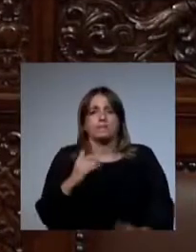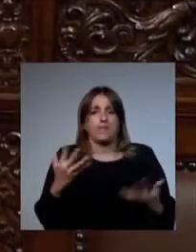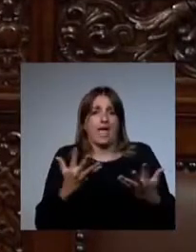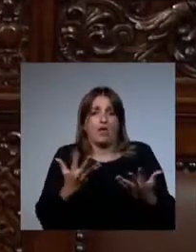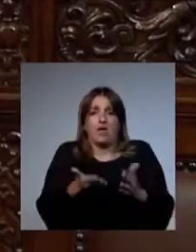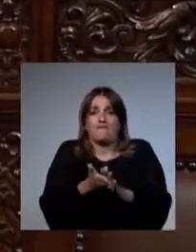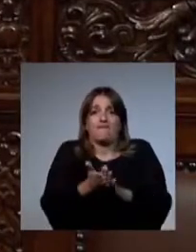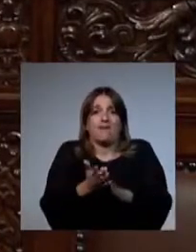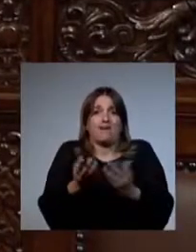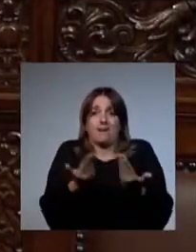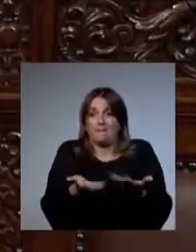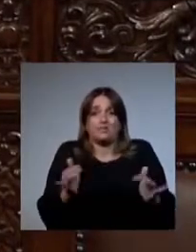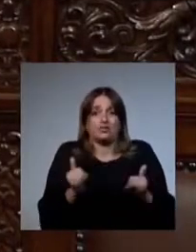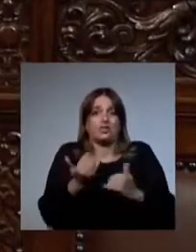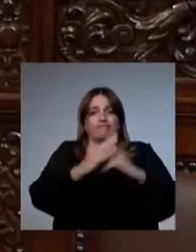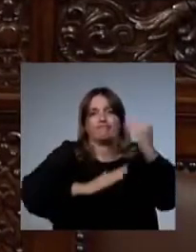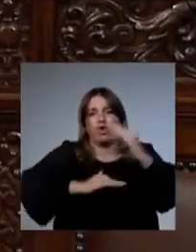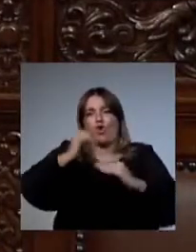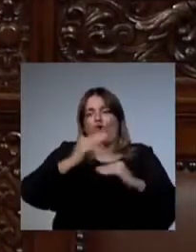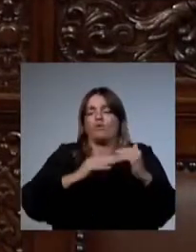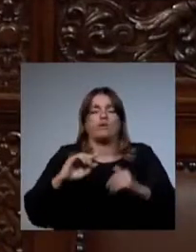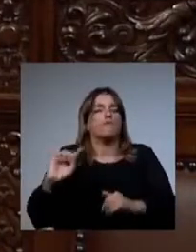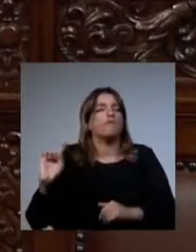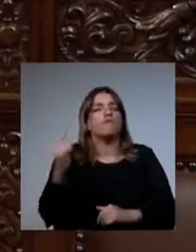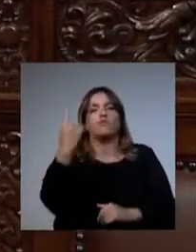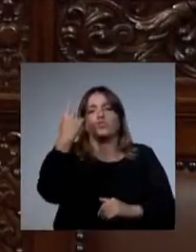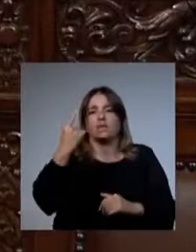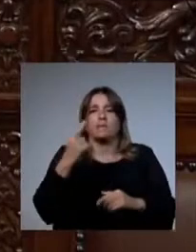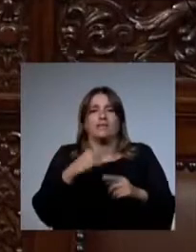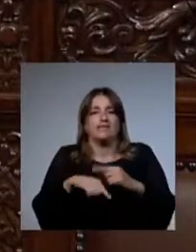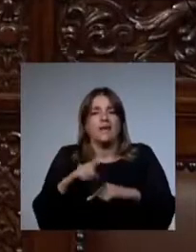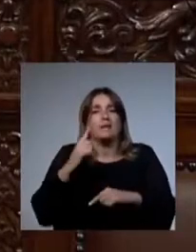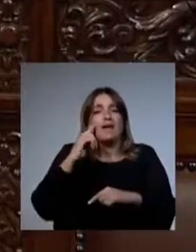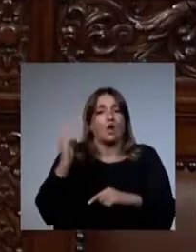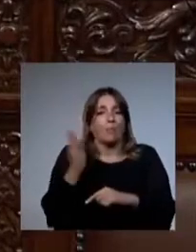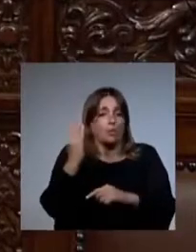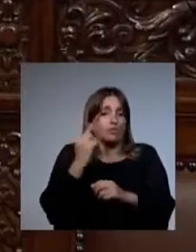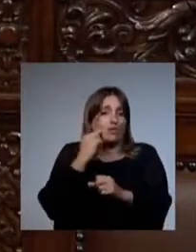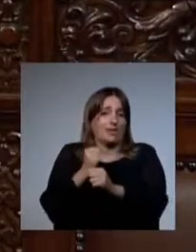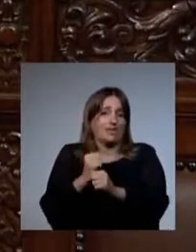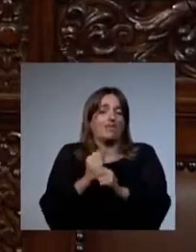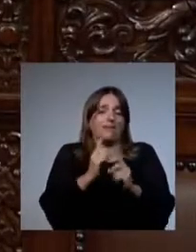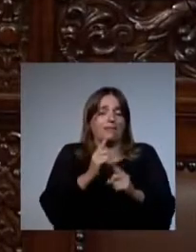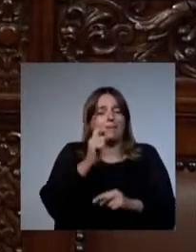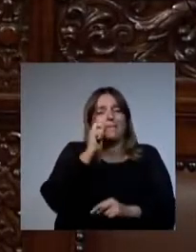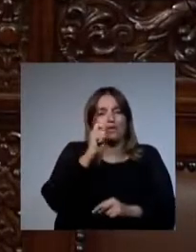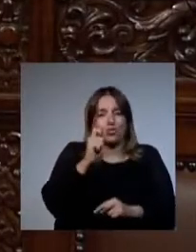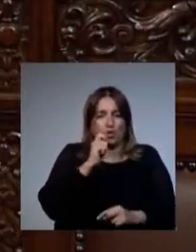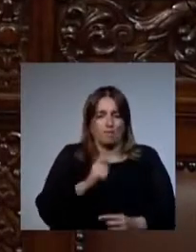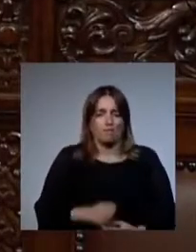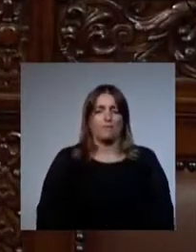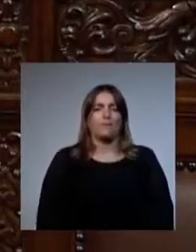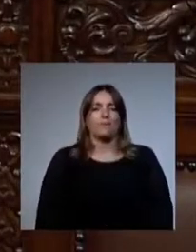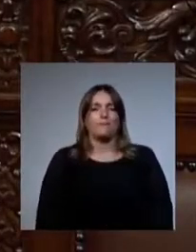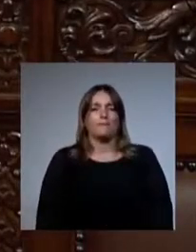obra tan necesaria, tanto para los productores como para el turismo.